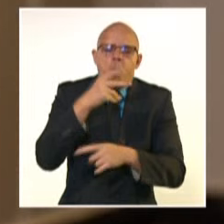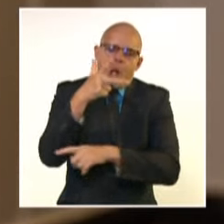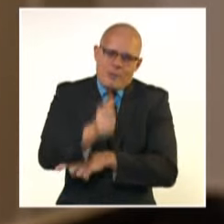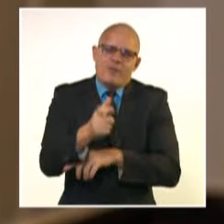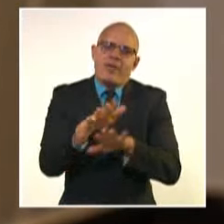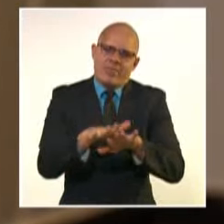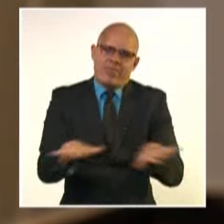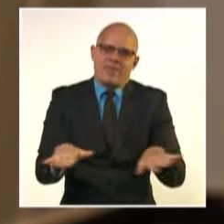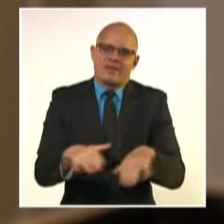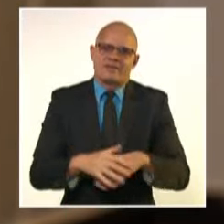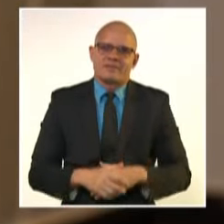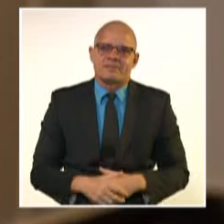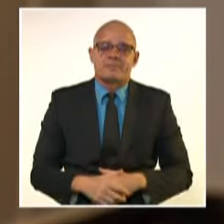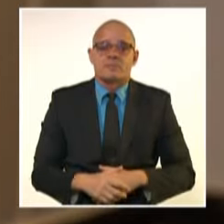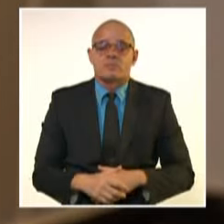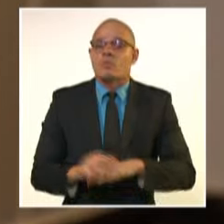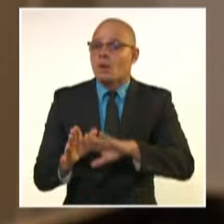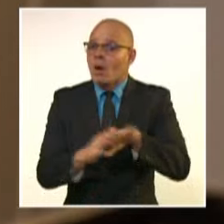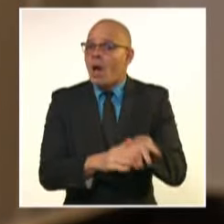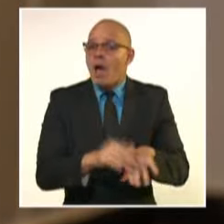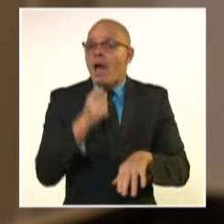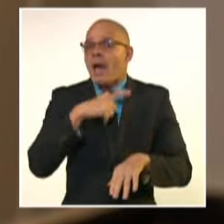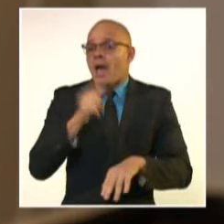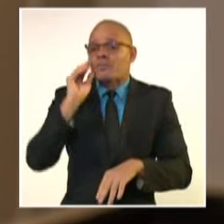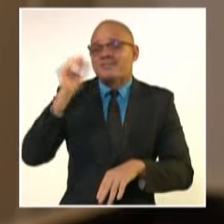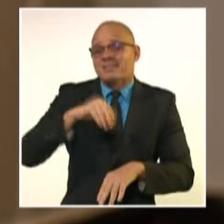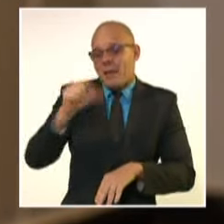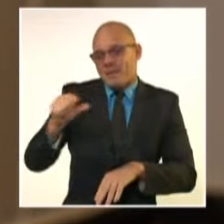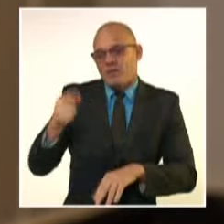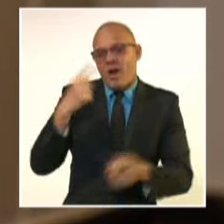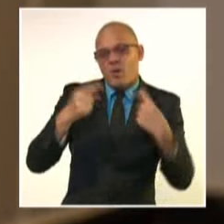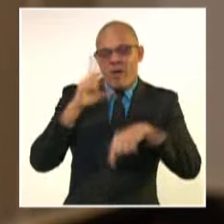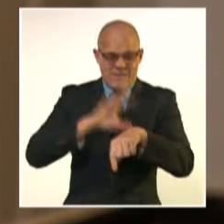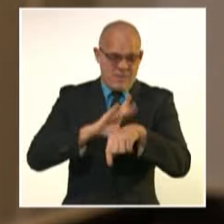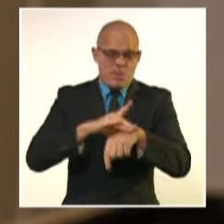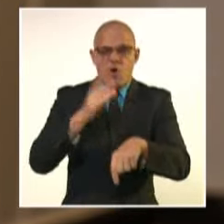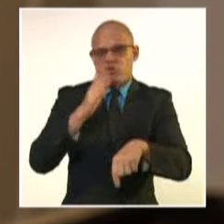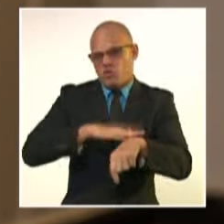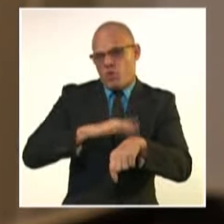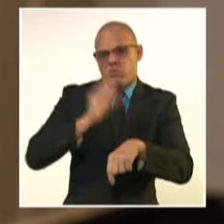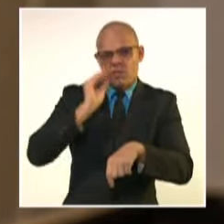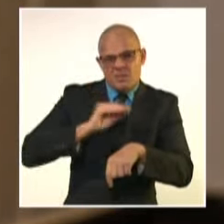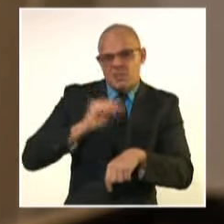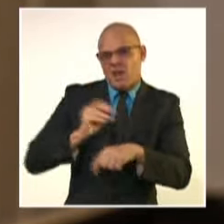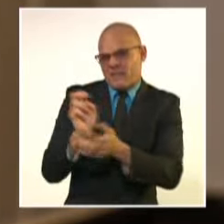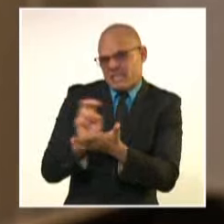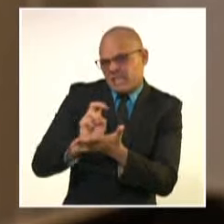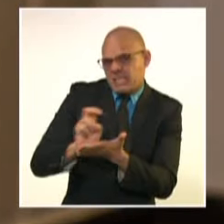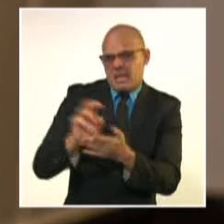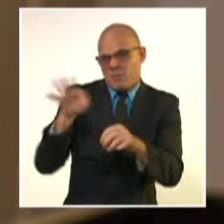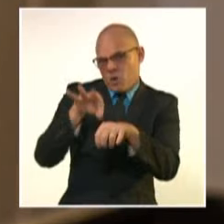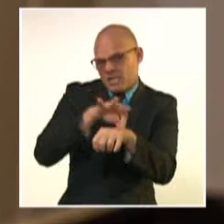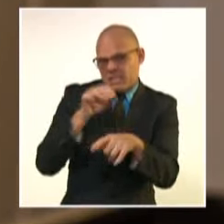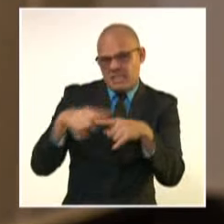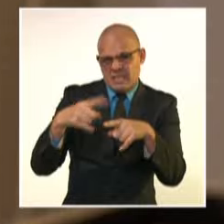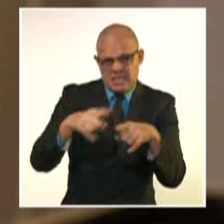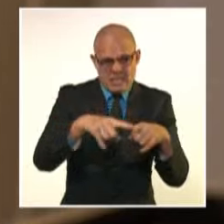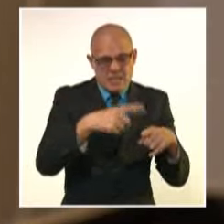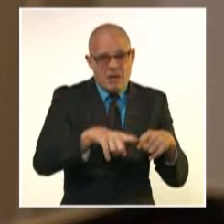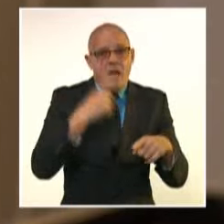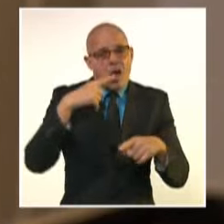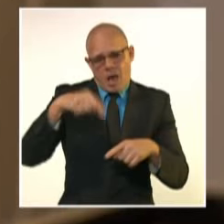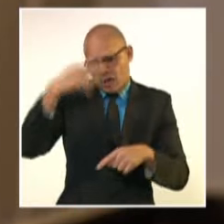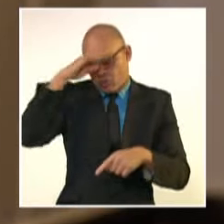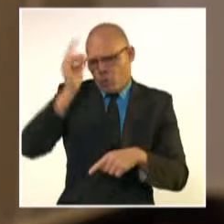padecimiento. Las enfermedades causadas por vectores son una preocupación, sobre todo en las Américas. Por eso también forman parte de